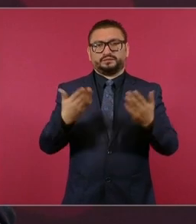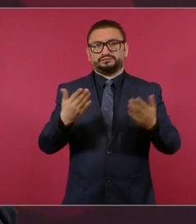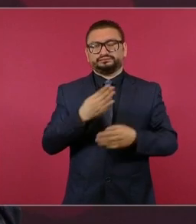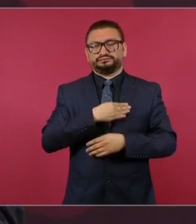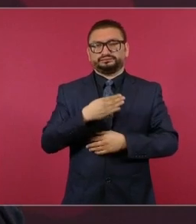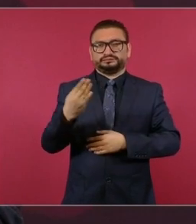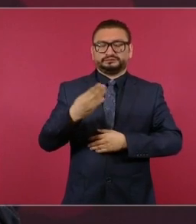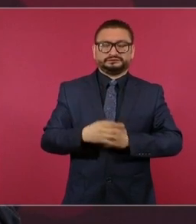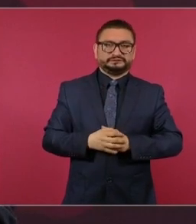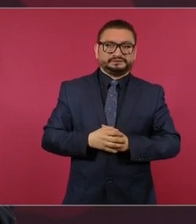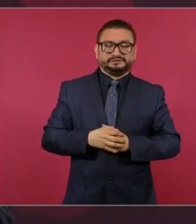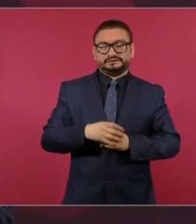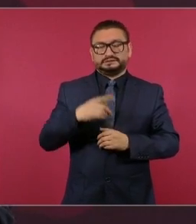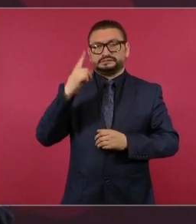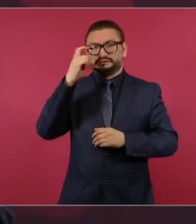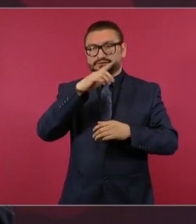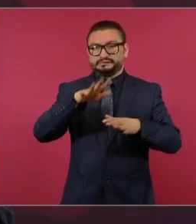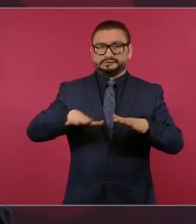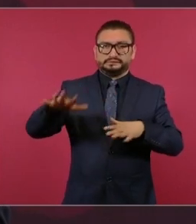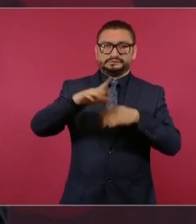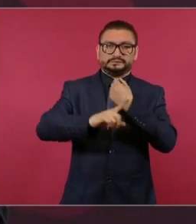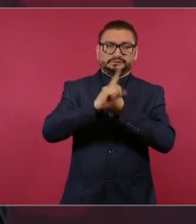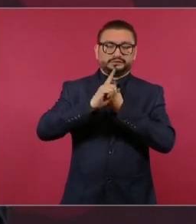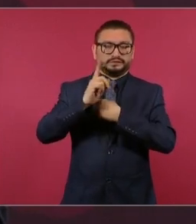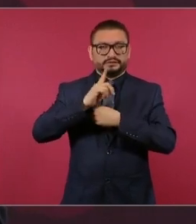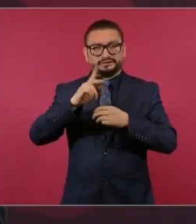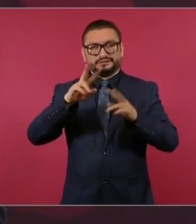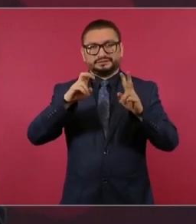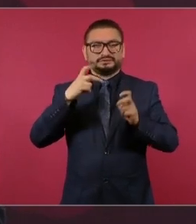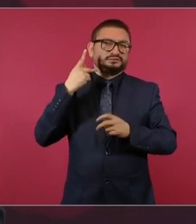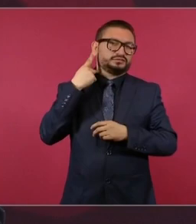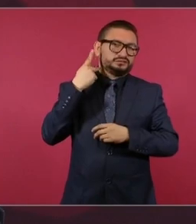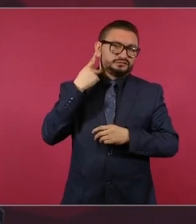mucha inestabilidad política.